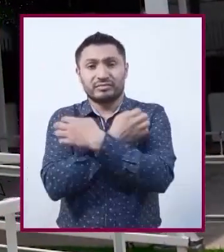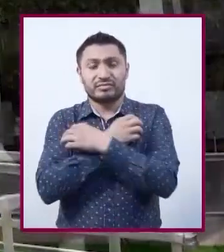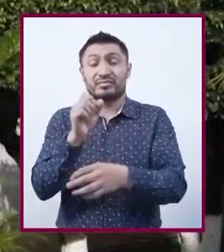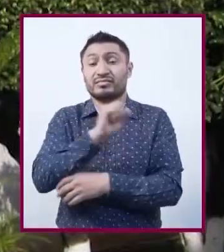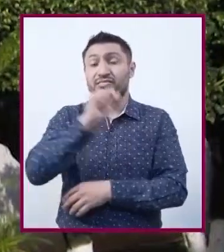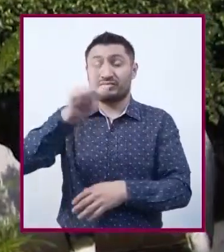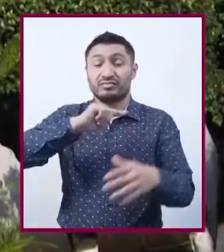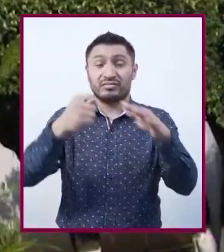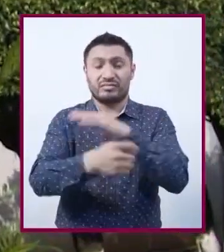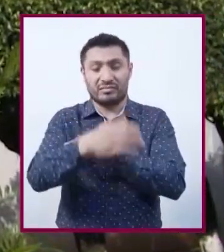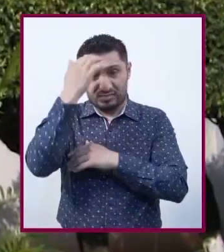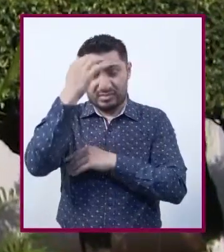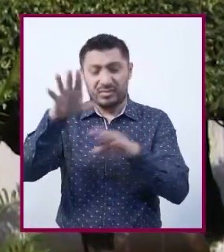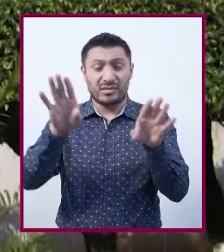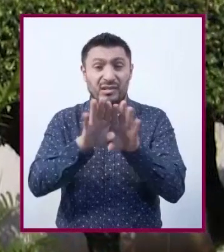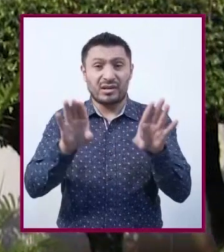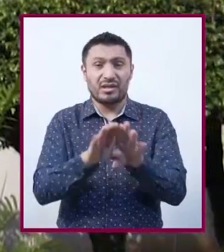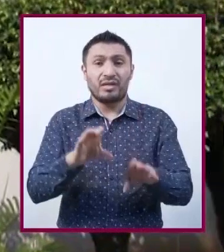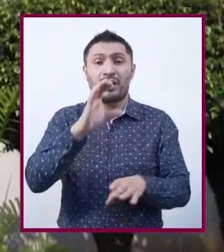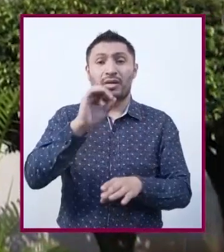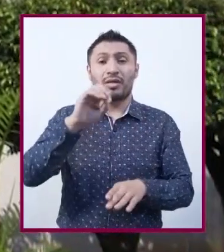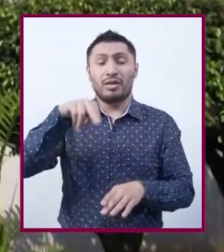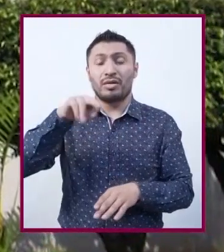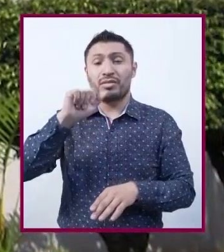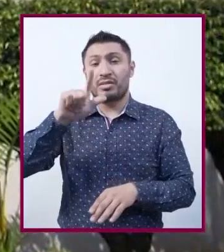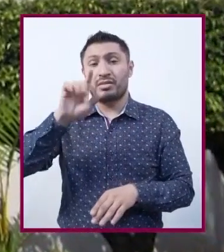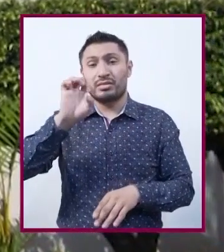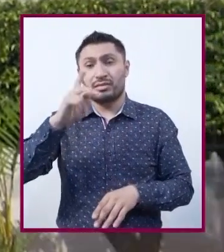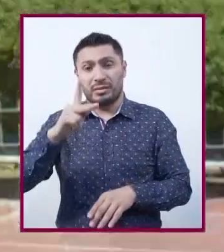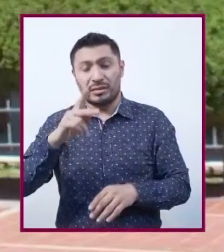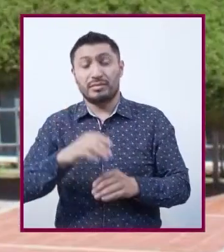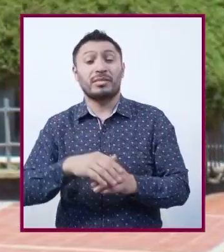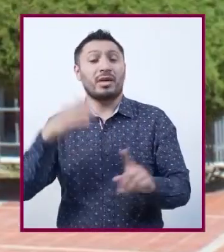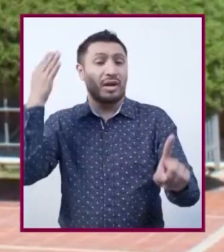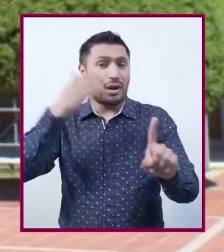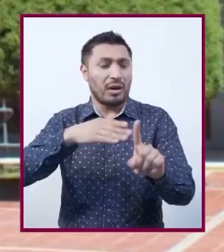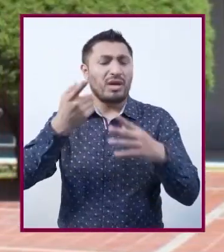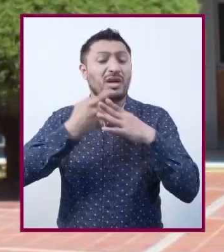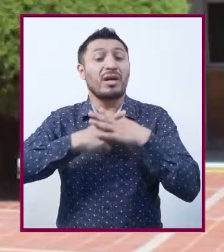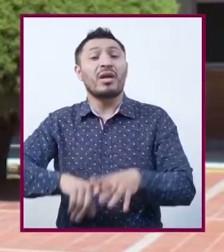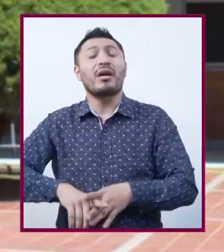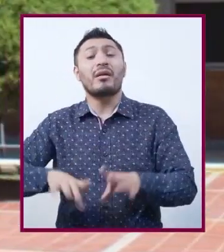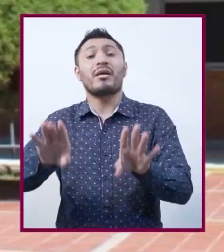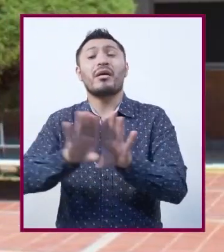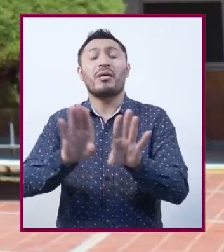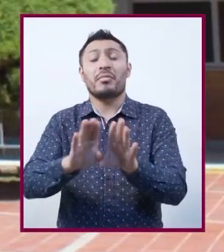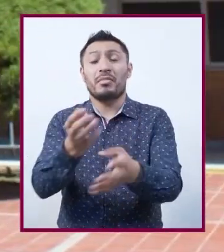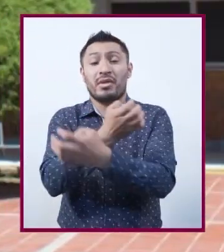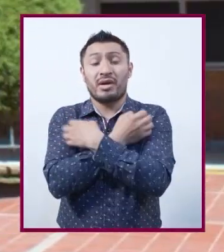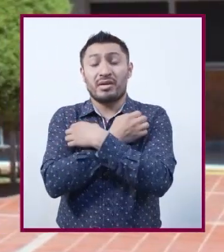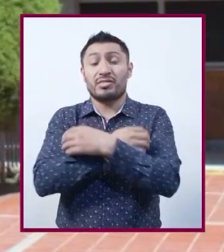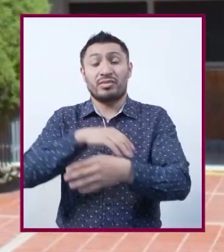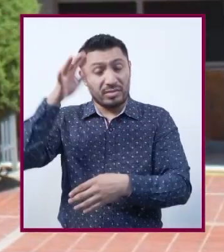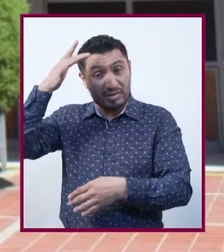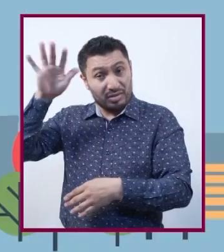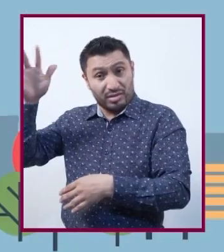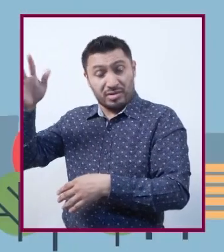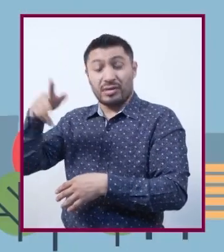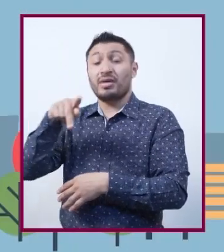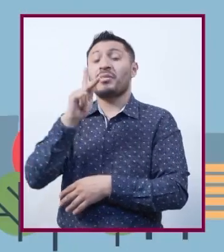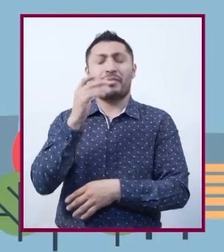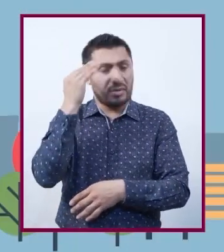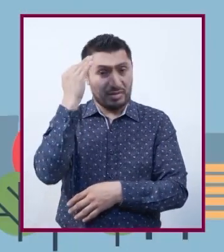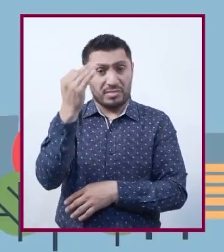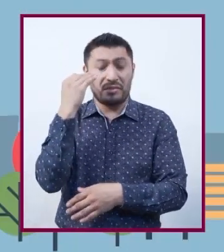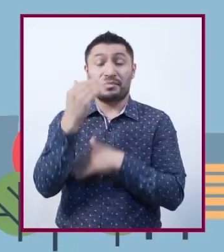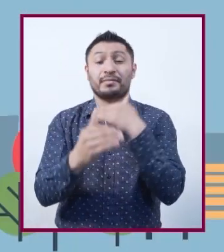Técnica, conocido comúnmente como CONALEP. Su objetivo inicial fue brindar educación a personas adultas, pero con